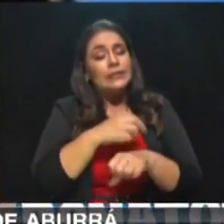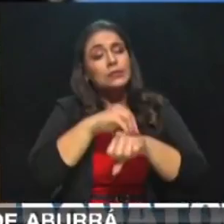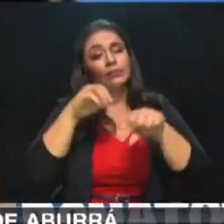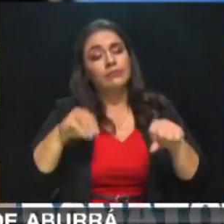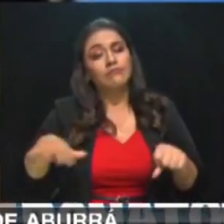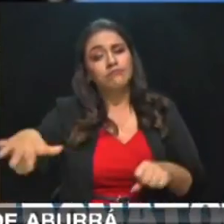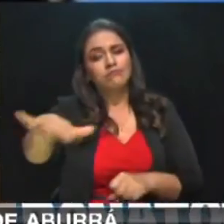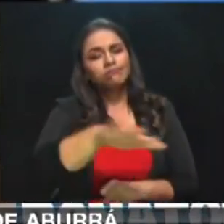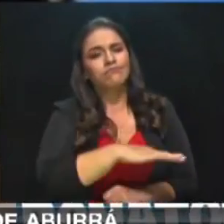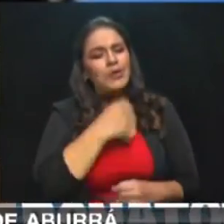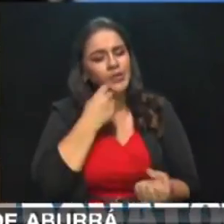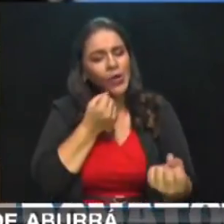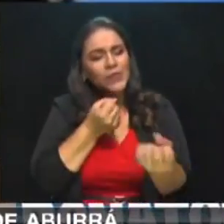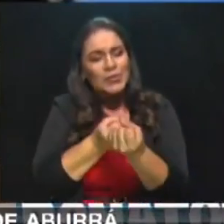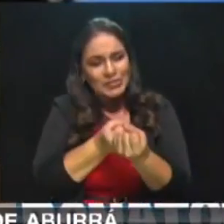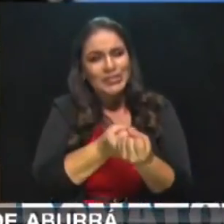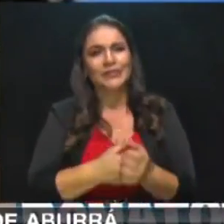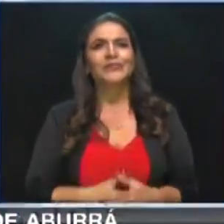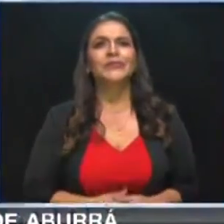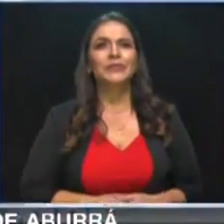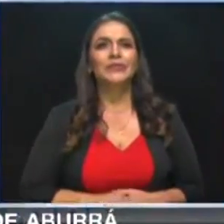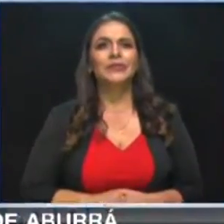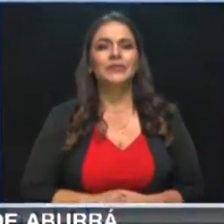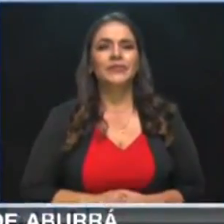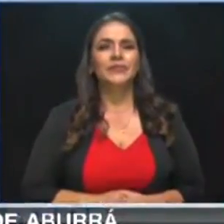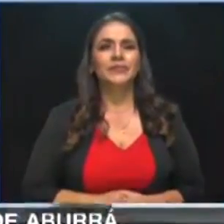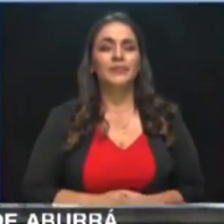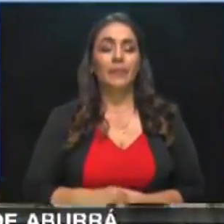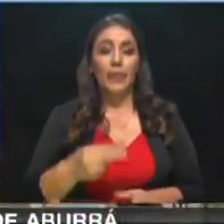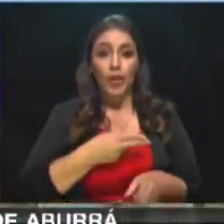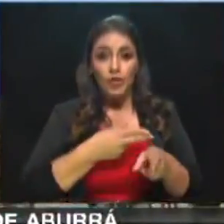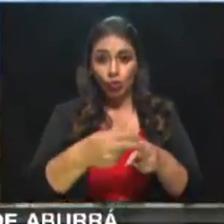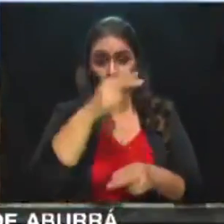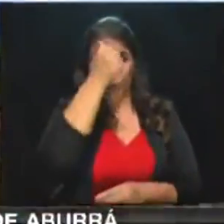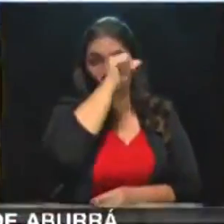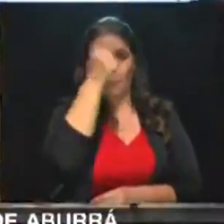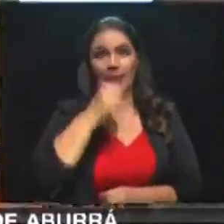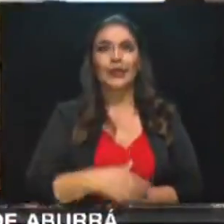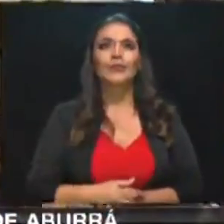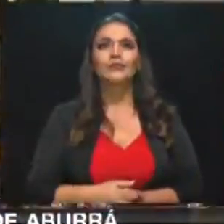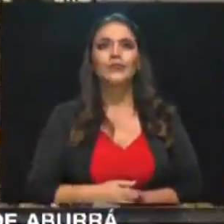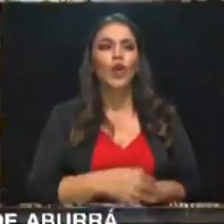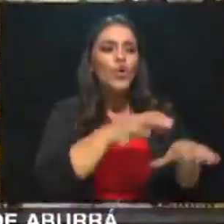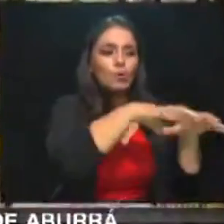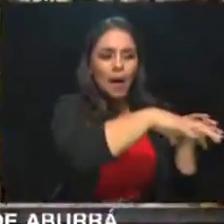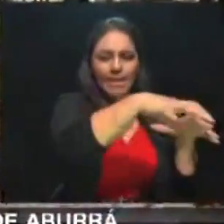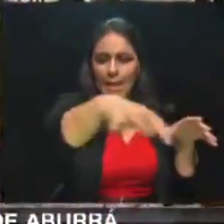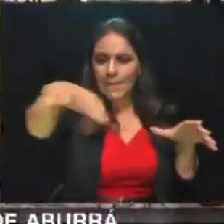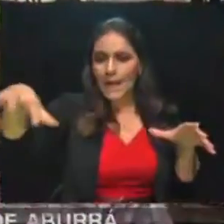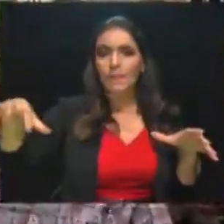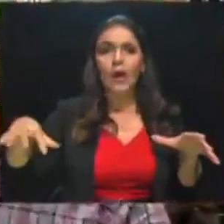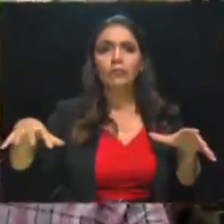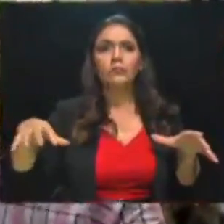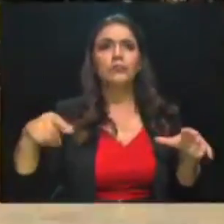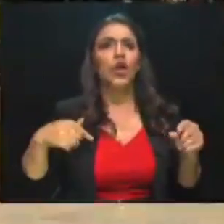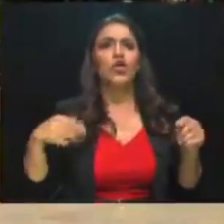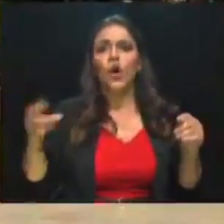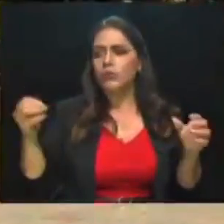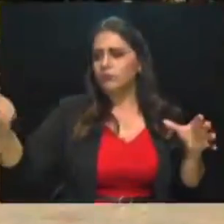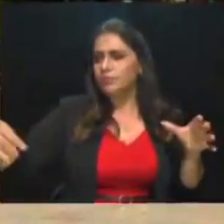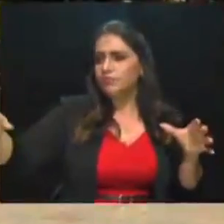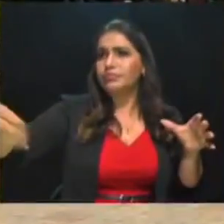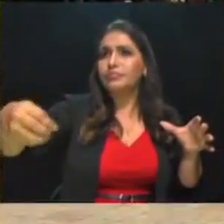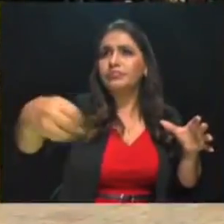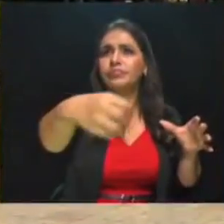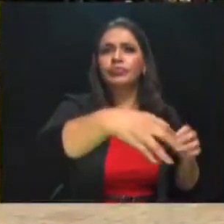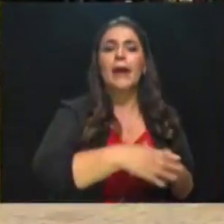en Donatón por Bello. De esta salimos. Este domingo estarán dispuestos varios puntos de acopio distribuidos en todo el municipio, además